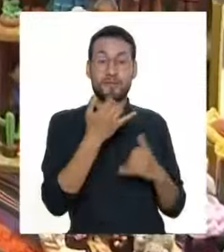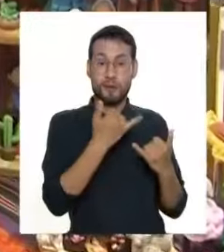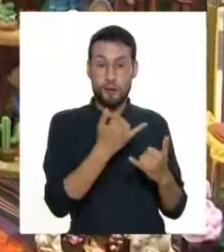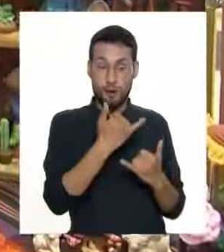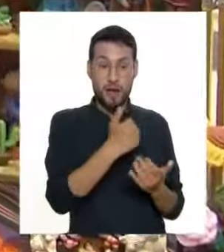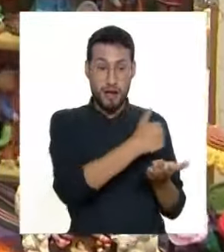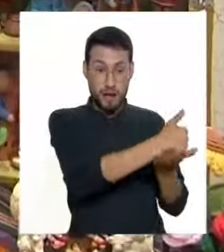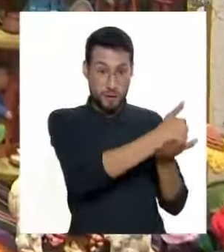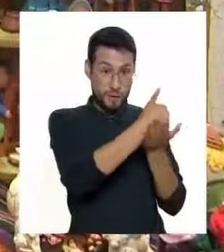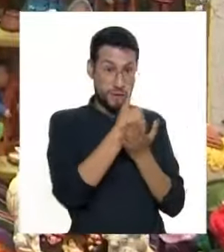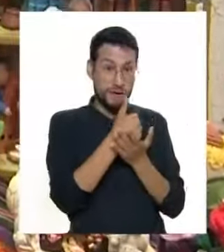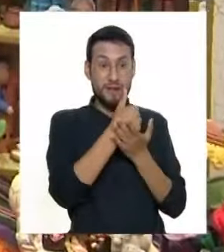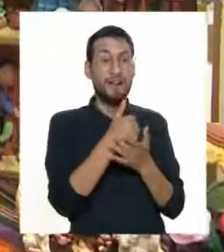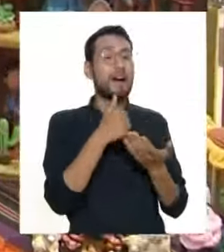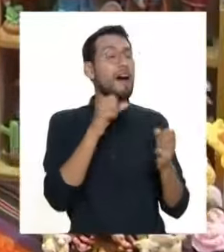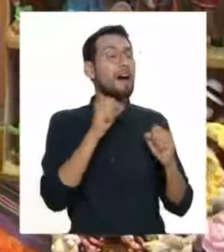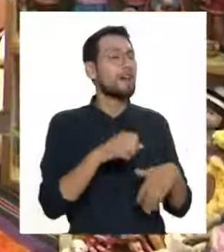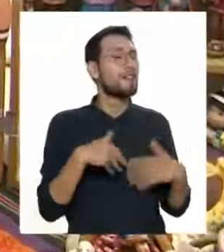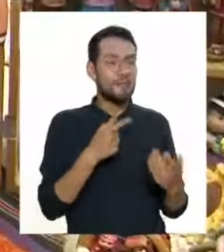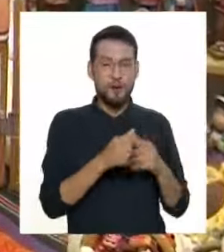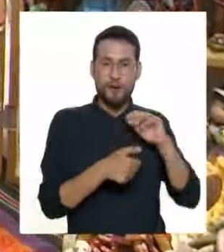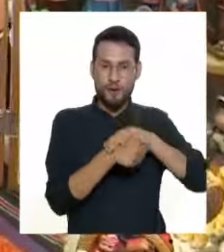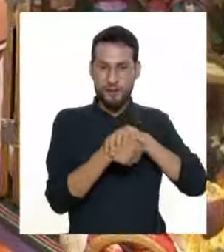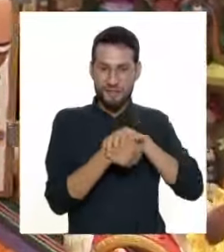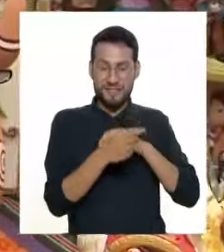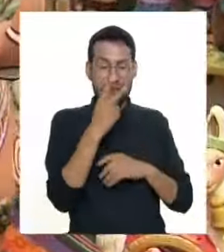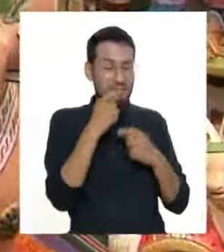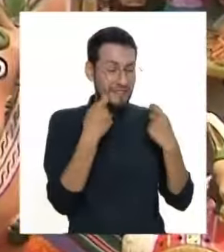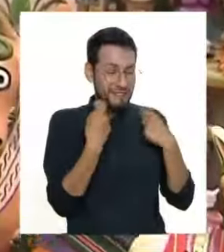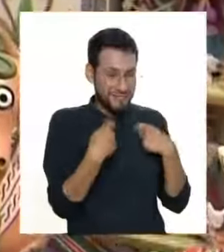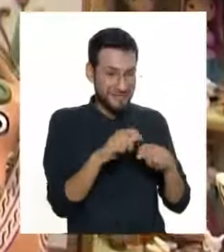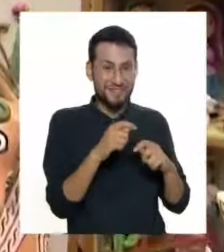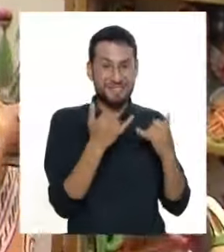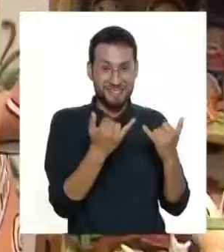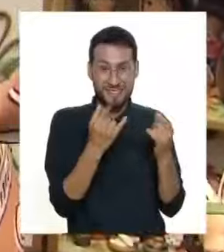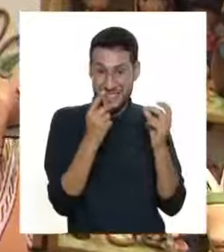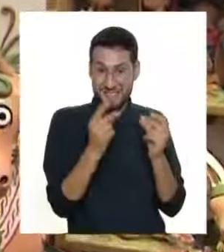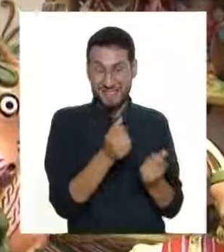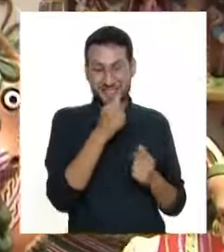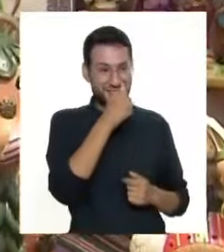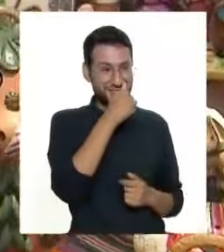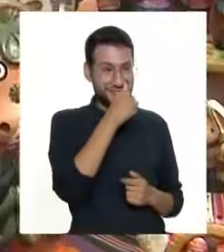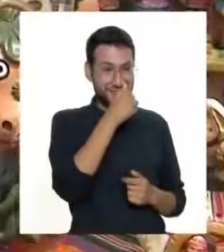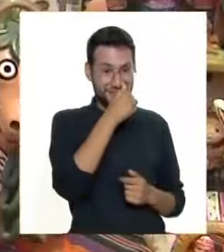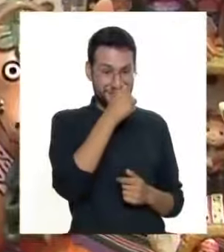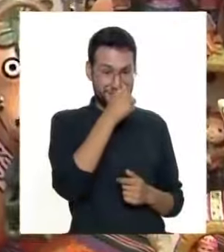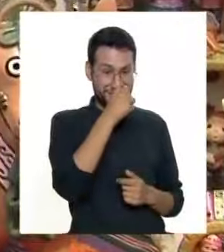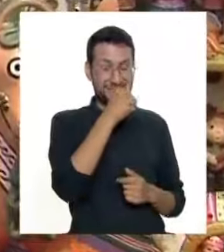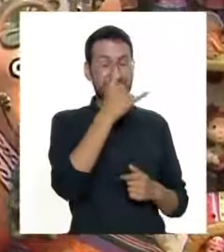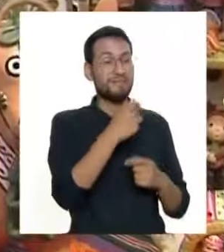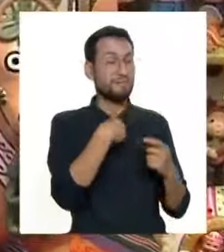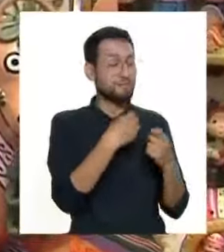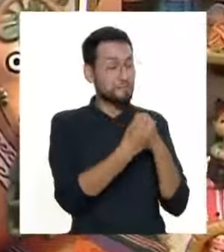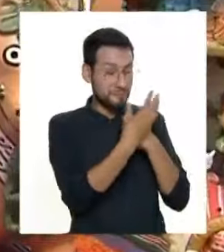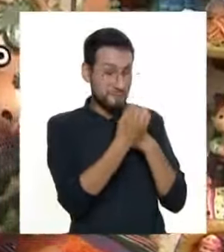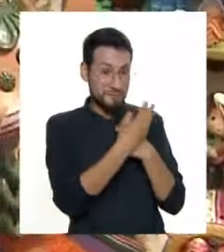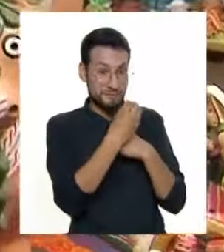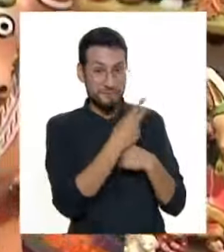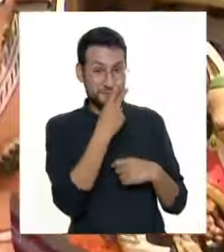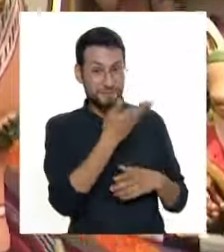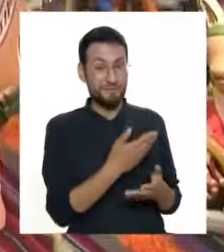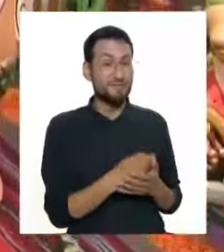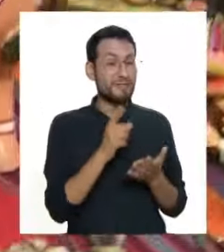día a realizar esta tortuguita. ¿Qué les parece si vamos a hacerlo de inmediato? Ya más o menos me has estado dando algunos tips.